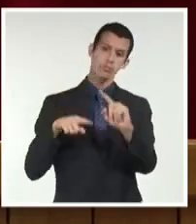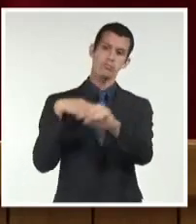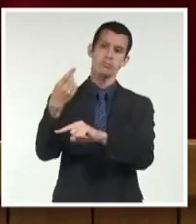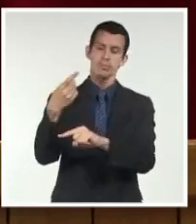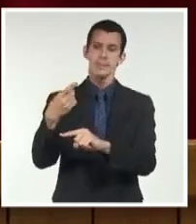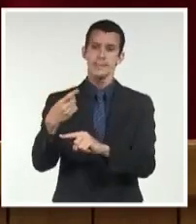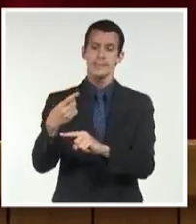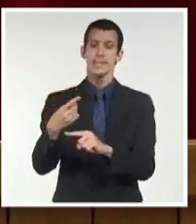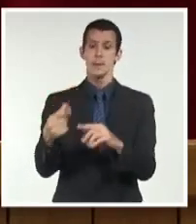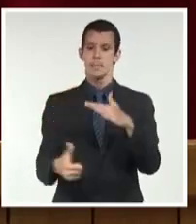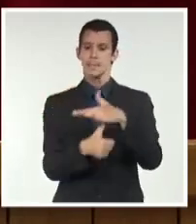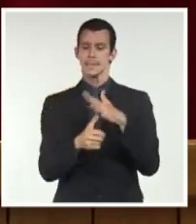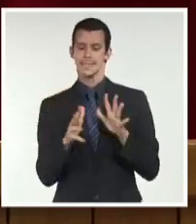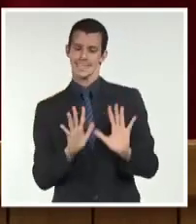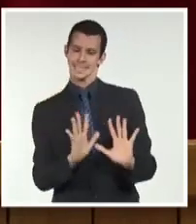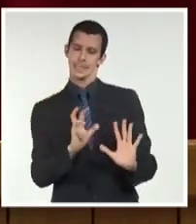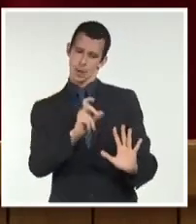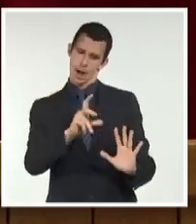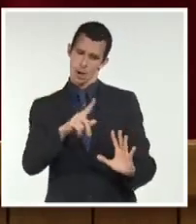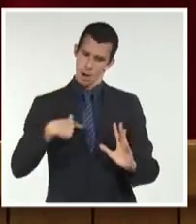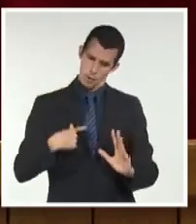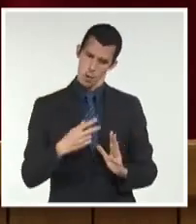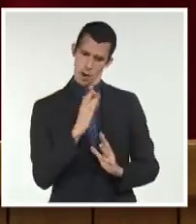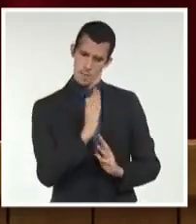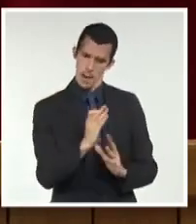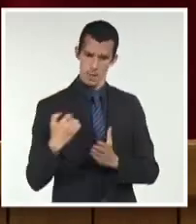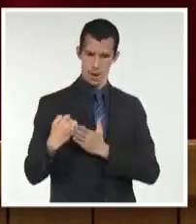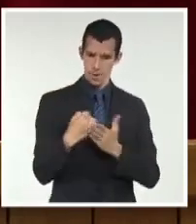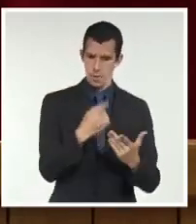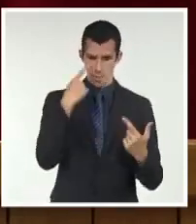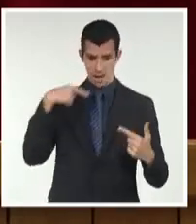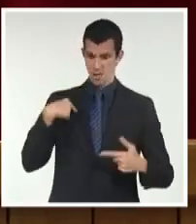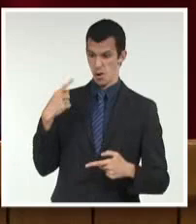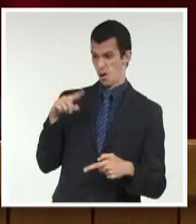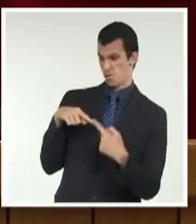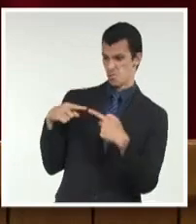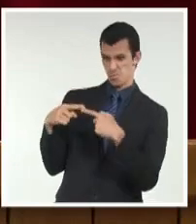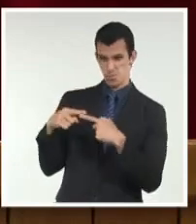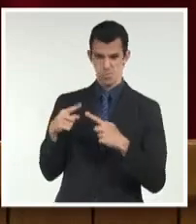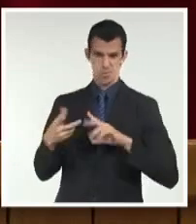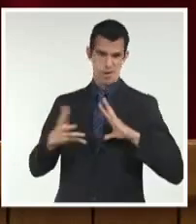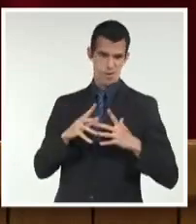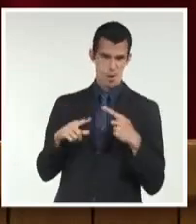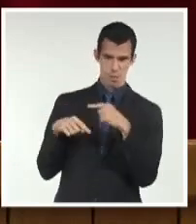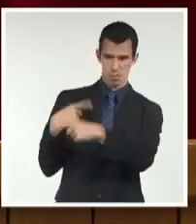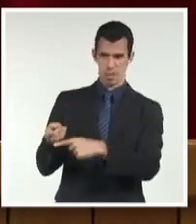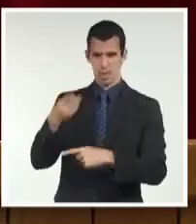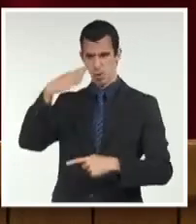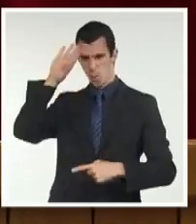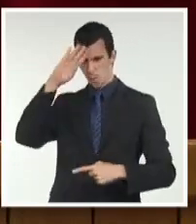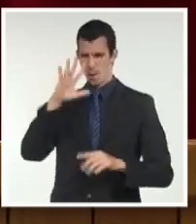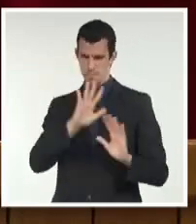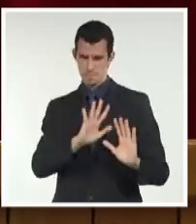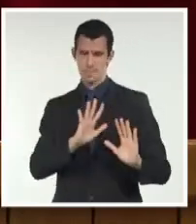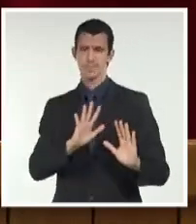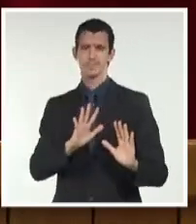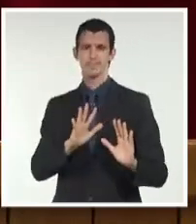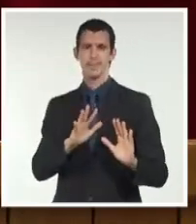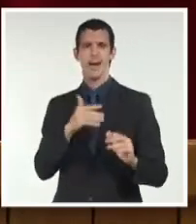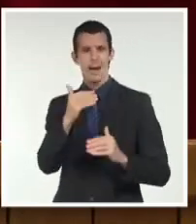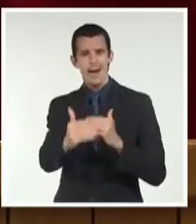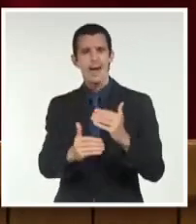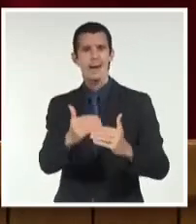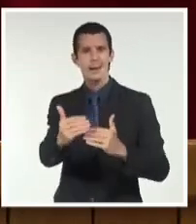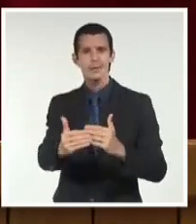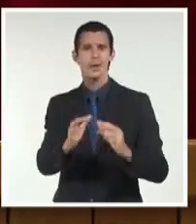castigar a quien en su propia comunidad exprese respeto, amistad, sentimientos fraternales o incluso